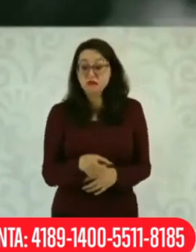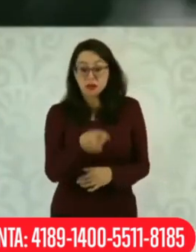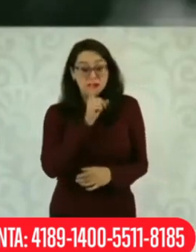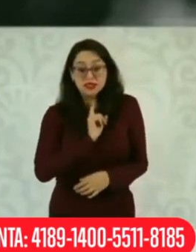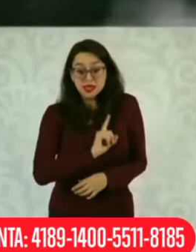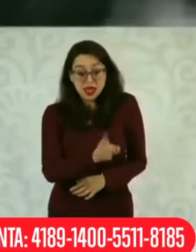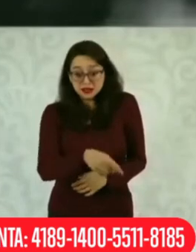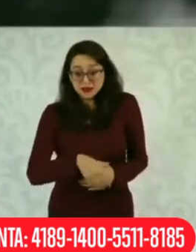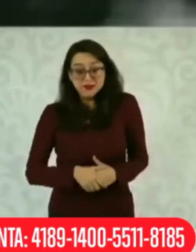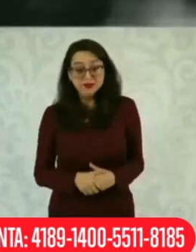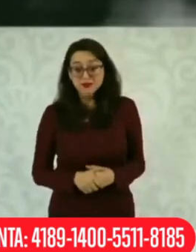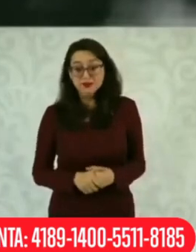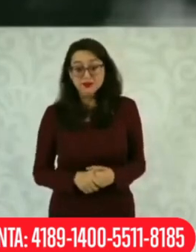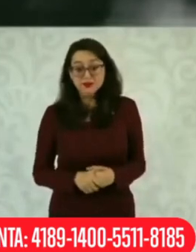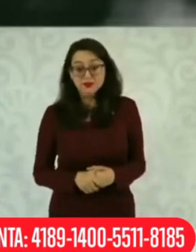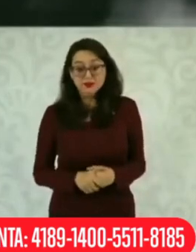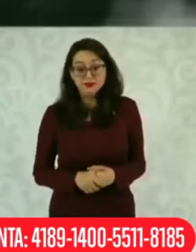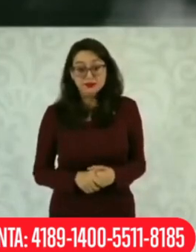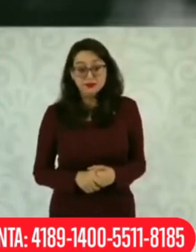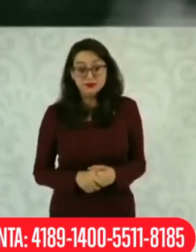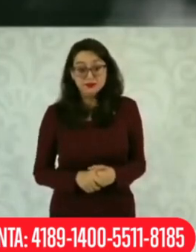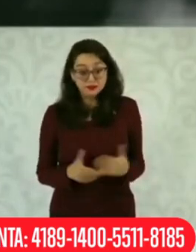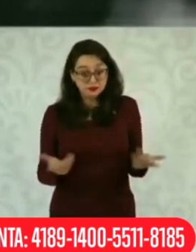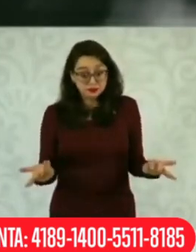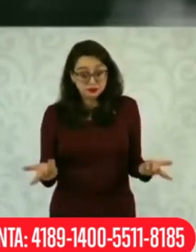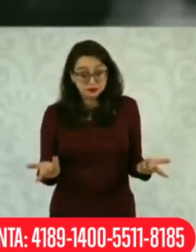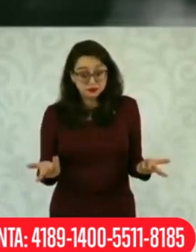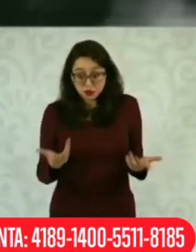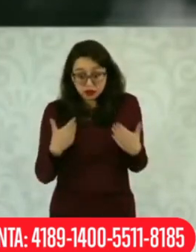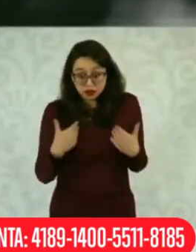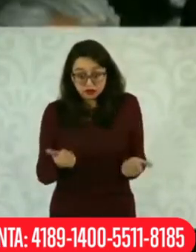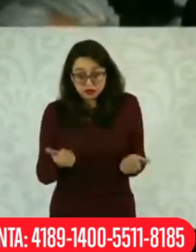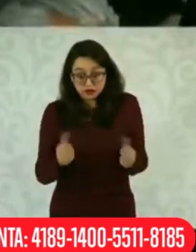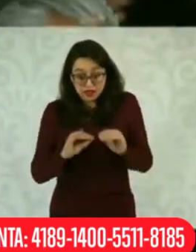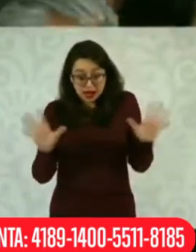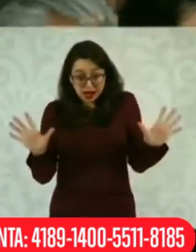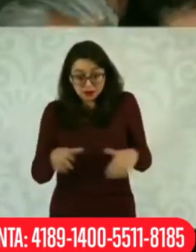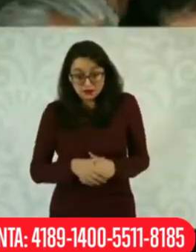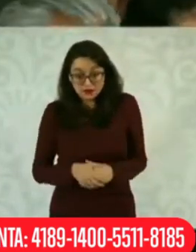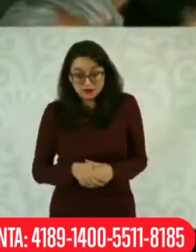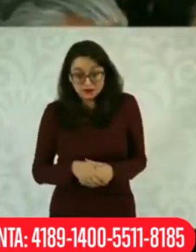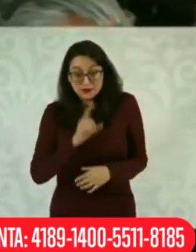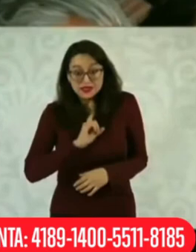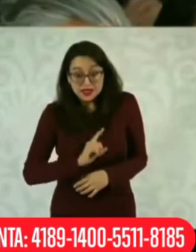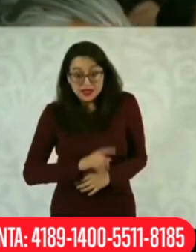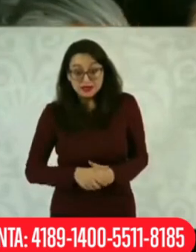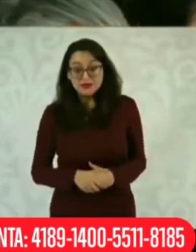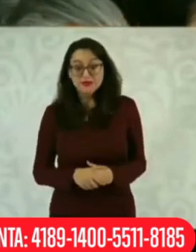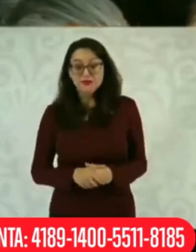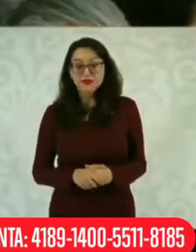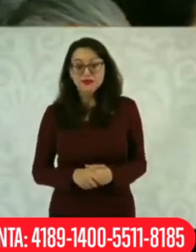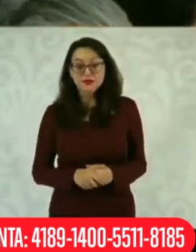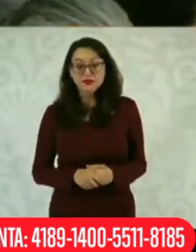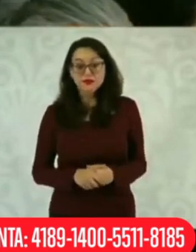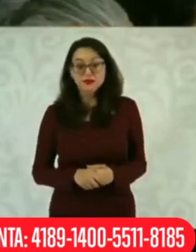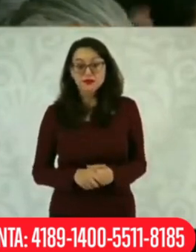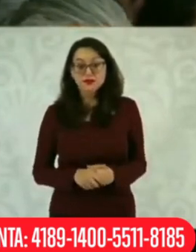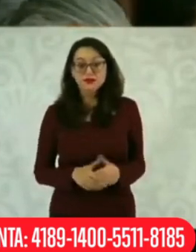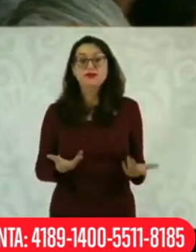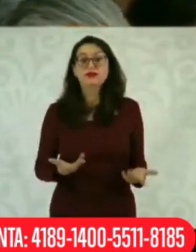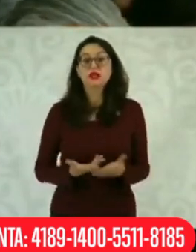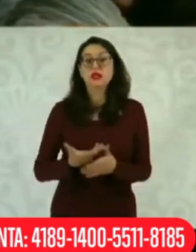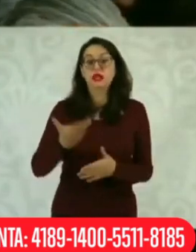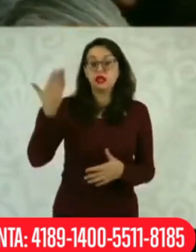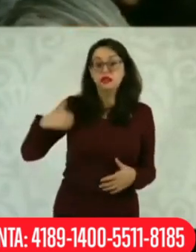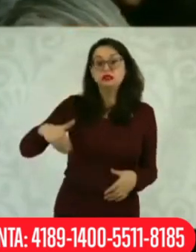es falsa. No sé si esté claro lo que estoy diciendo. Sí, porque de hecho, de acuerdo con una declaración que dio